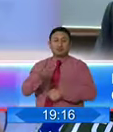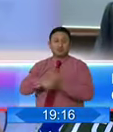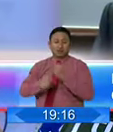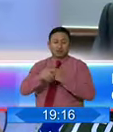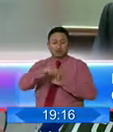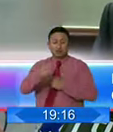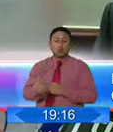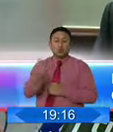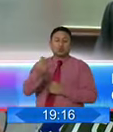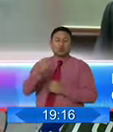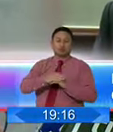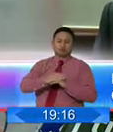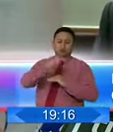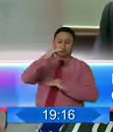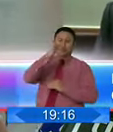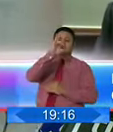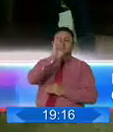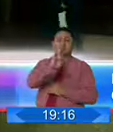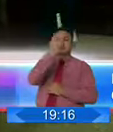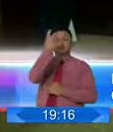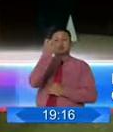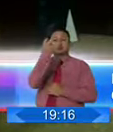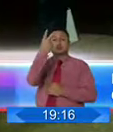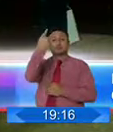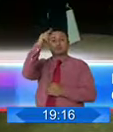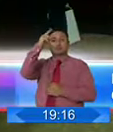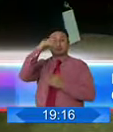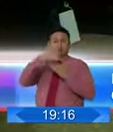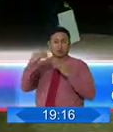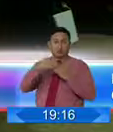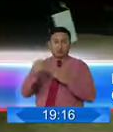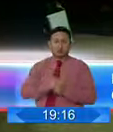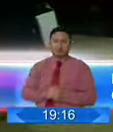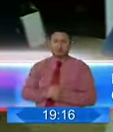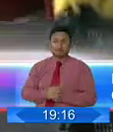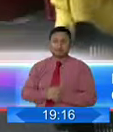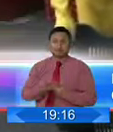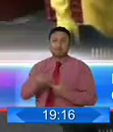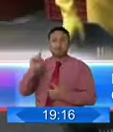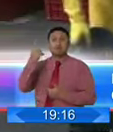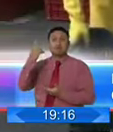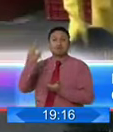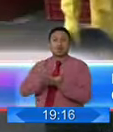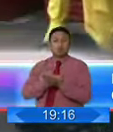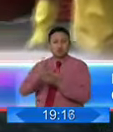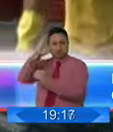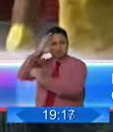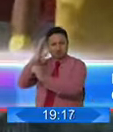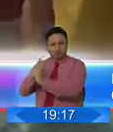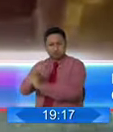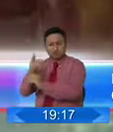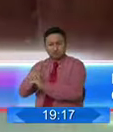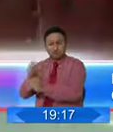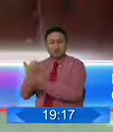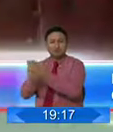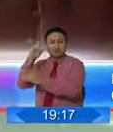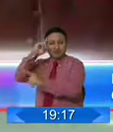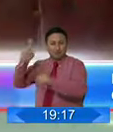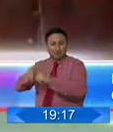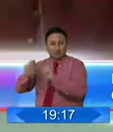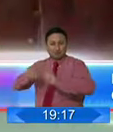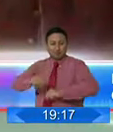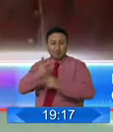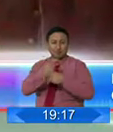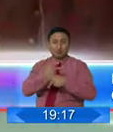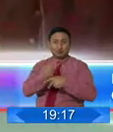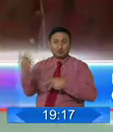de 712 millones de dólares. El objetivo de esta primera reunión fue trabajar en acuerdos que incrementen las exportaciones